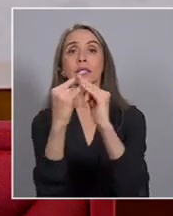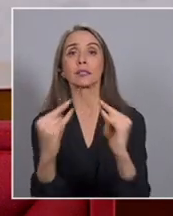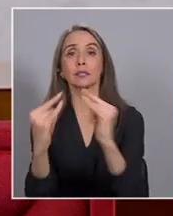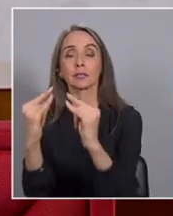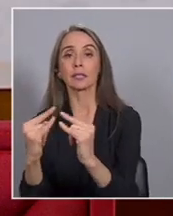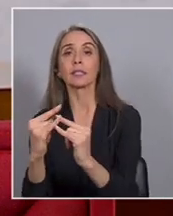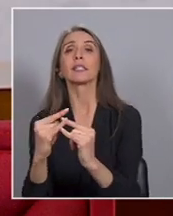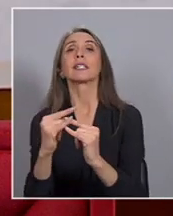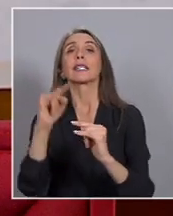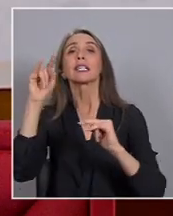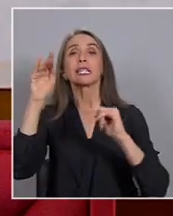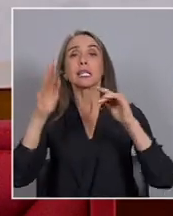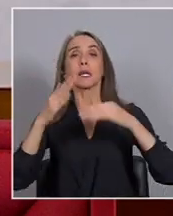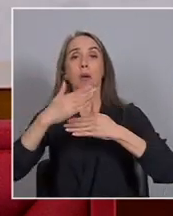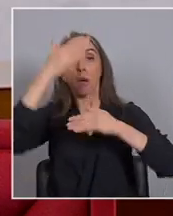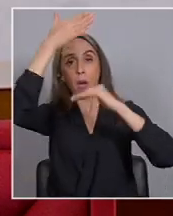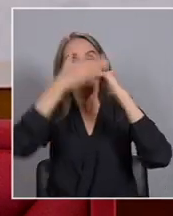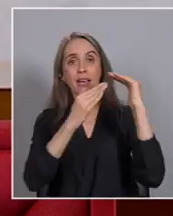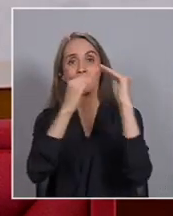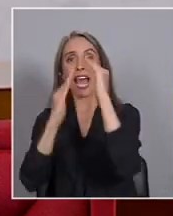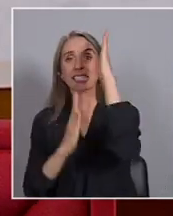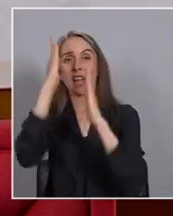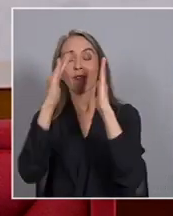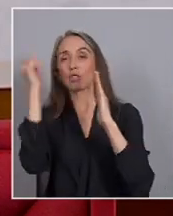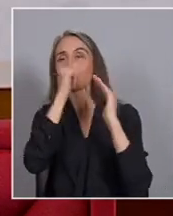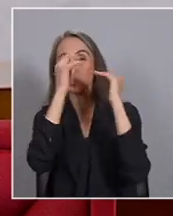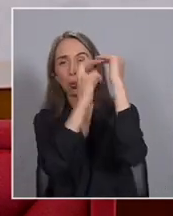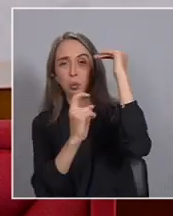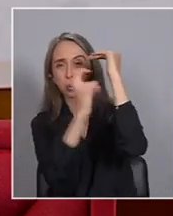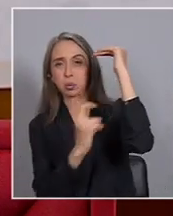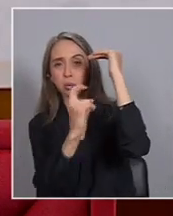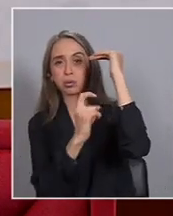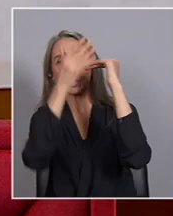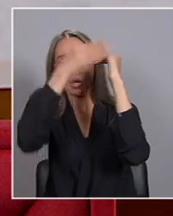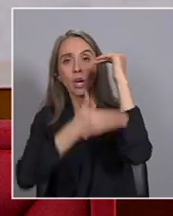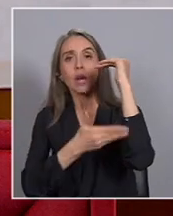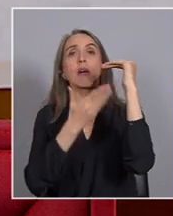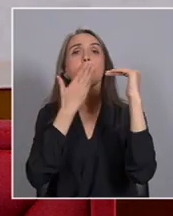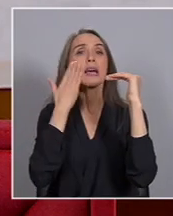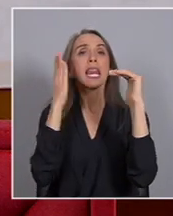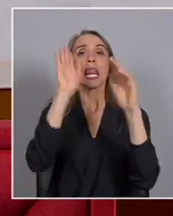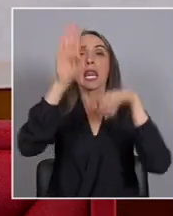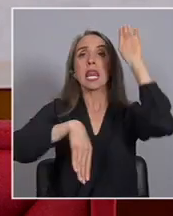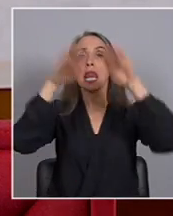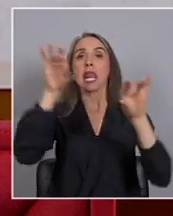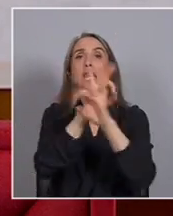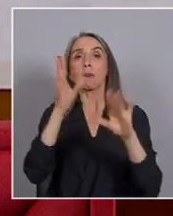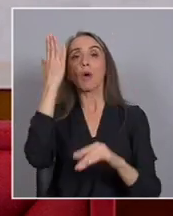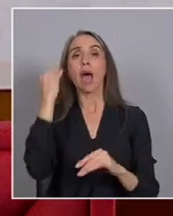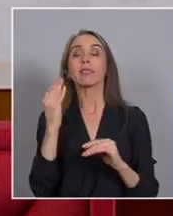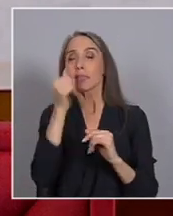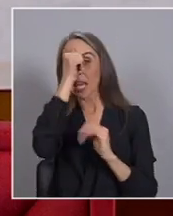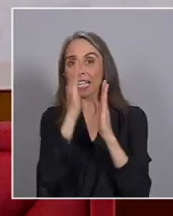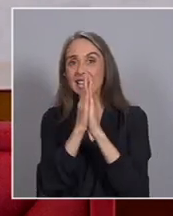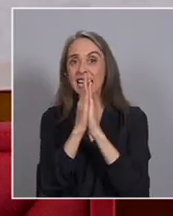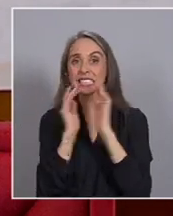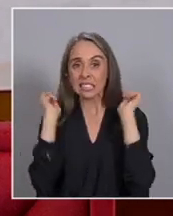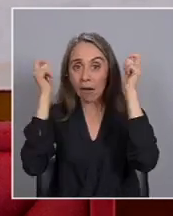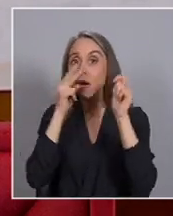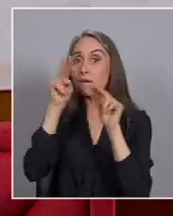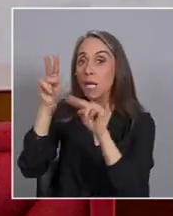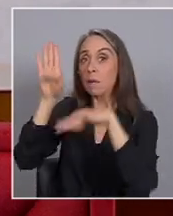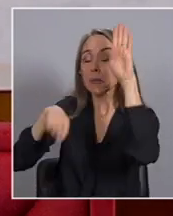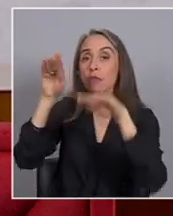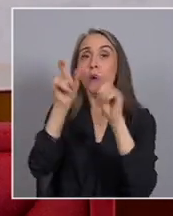la limpieza de fachadas. Me tocó ver la limpieza de la fachada de la iglesia de San Francisco y era muy bonito ver cómo la